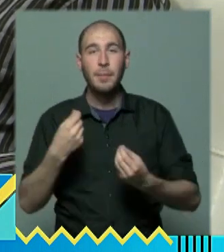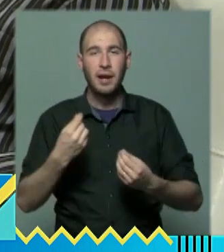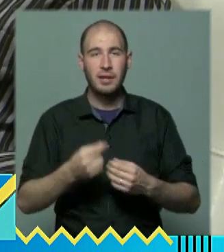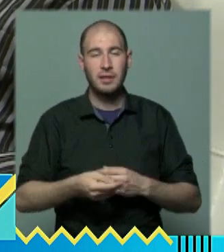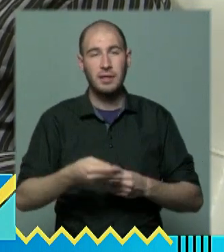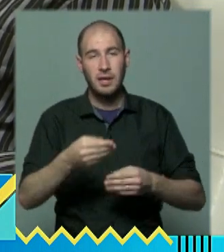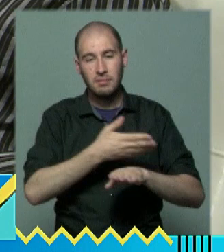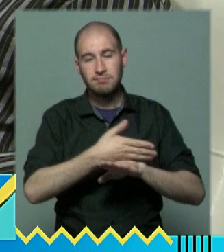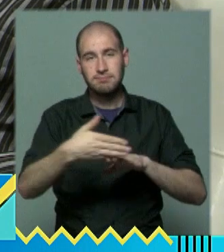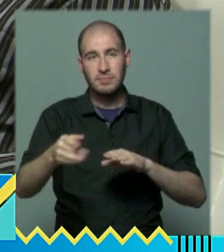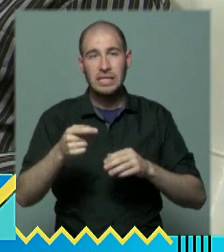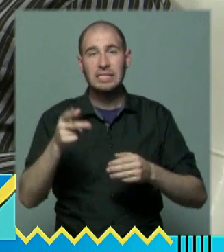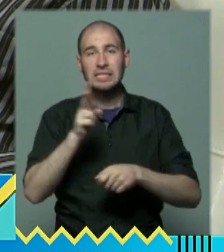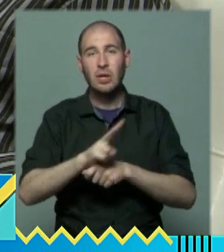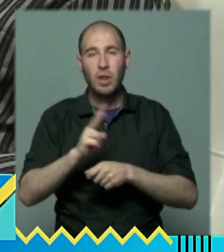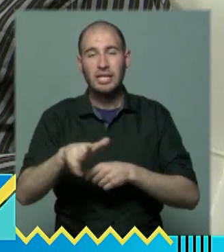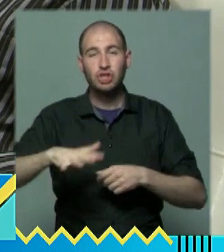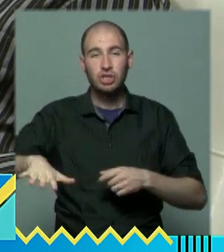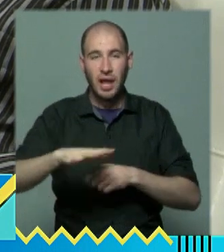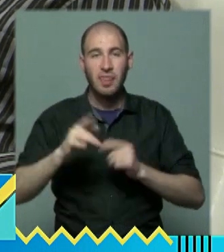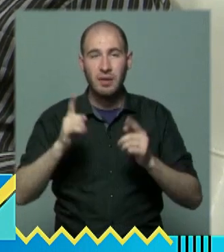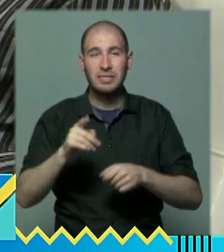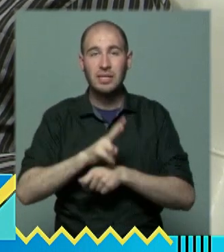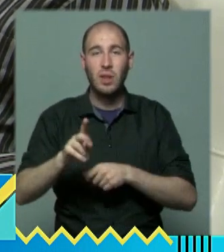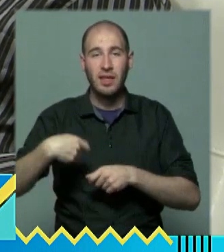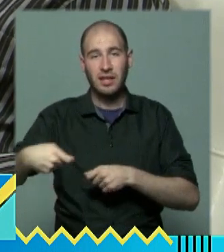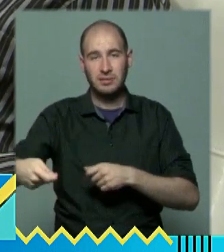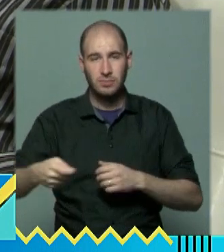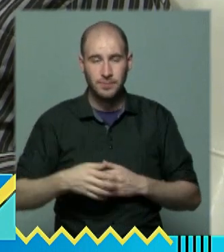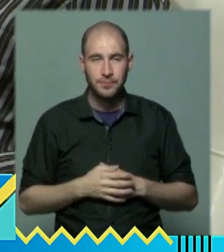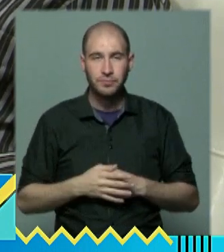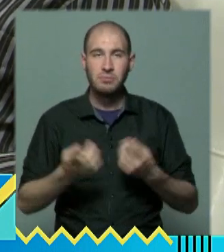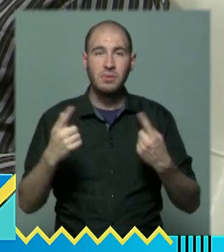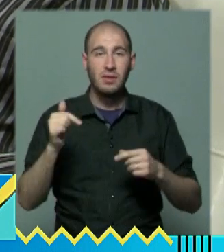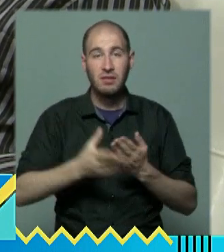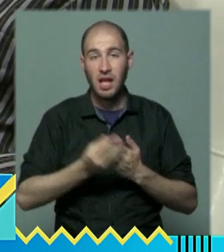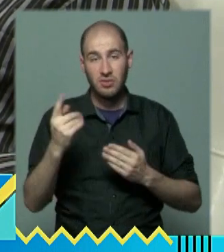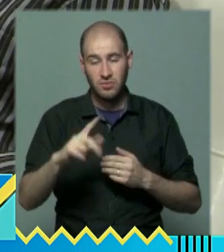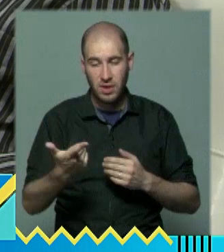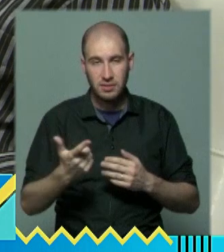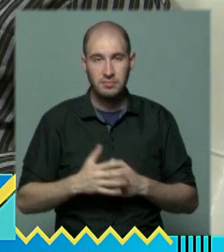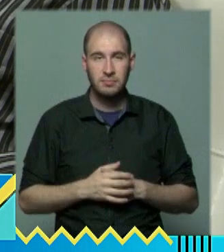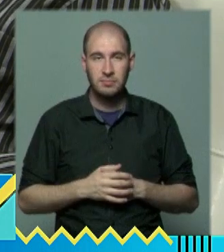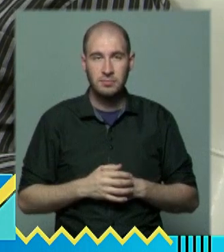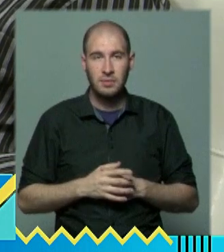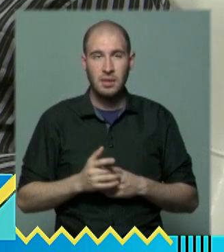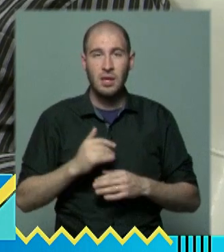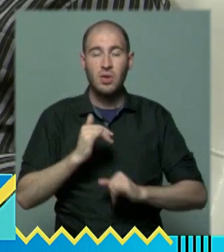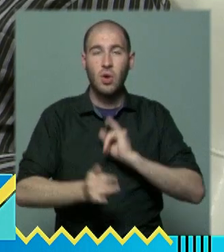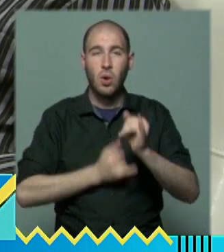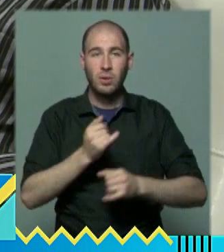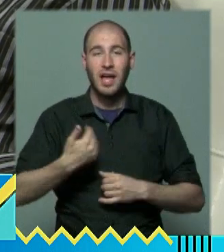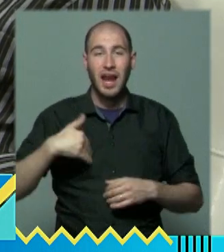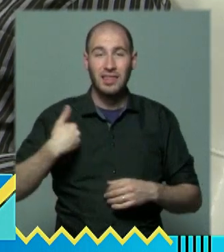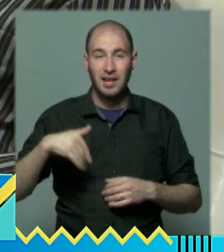este andamiaje de seguridad social y de seguridad previsional. Digo, esto no hay ningún costo. Entonces, cuando se plantean, digo, que en